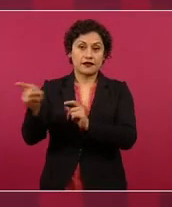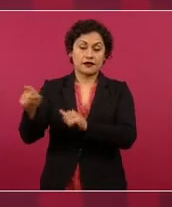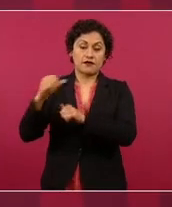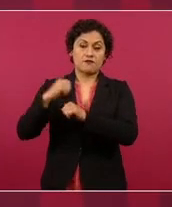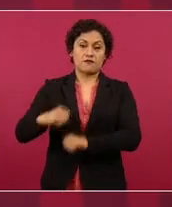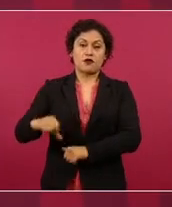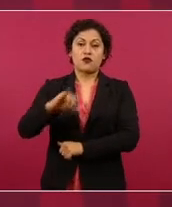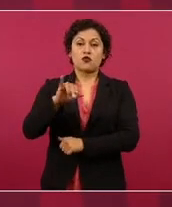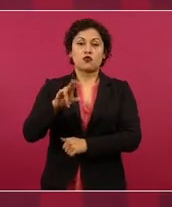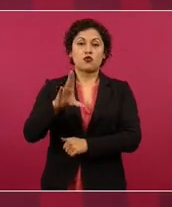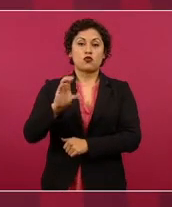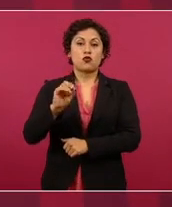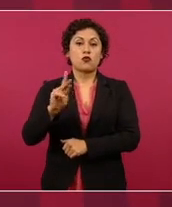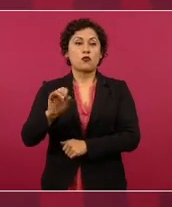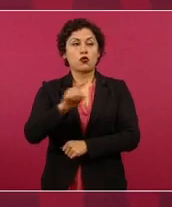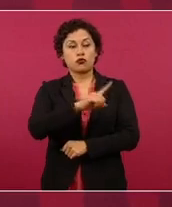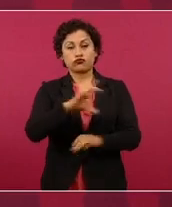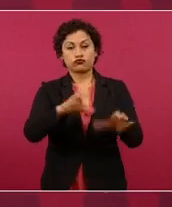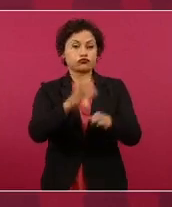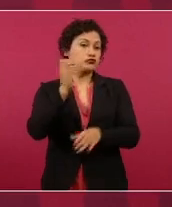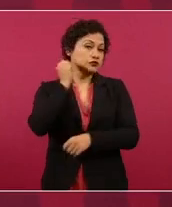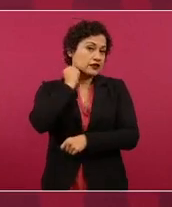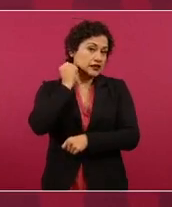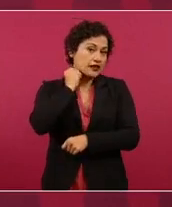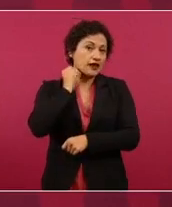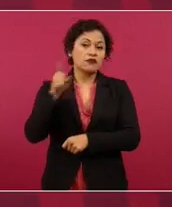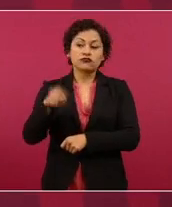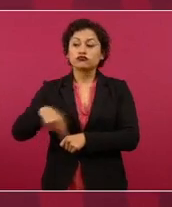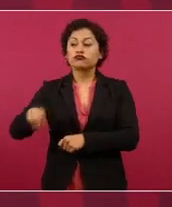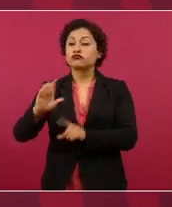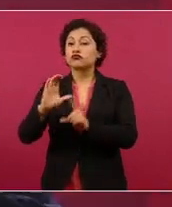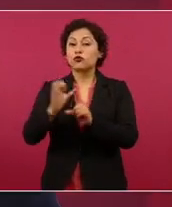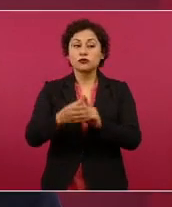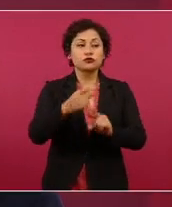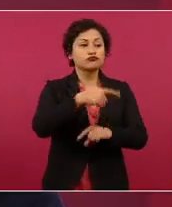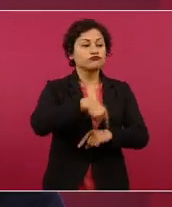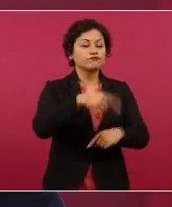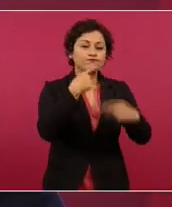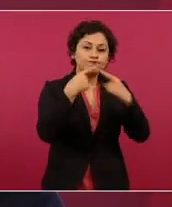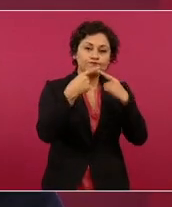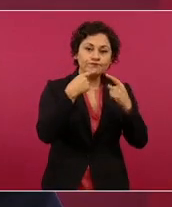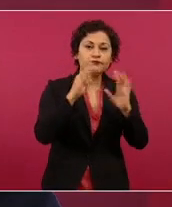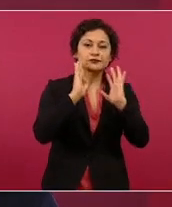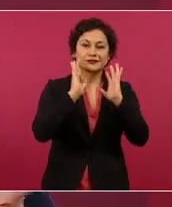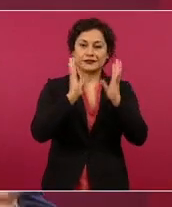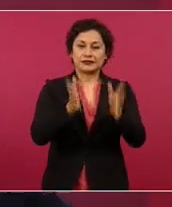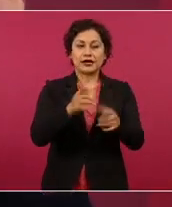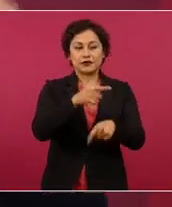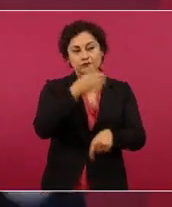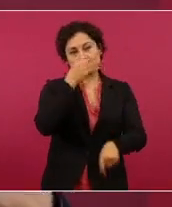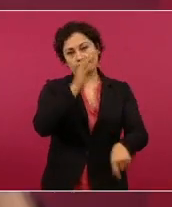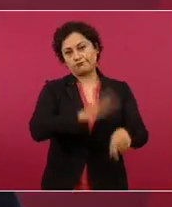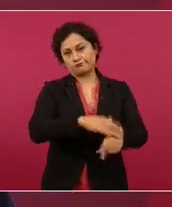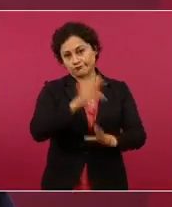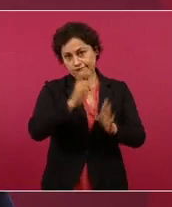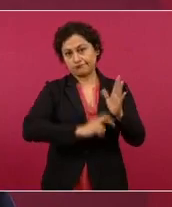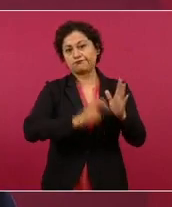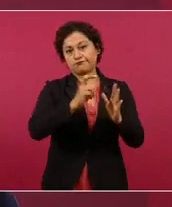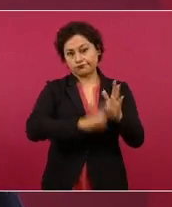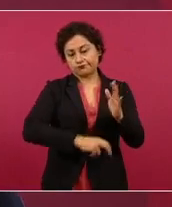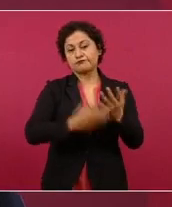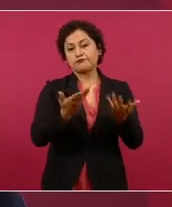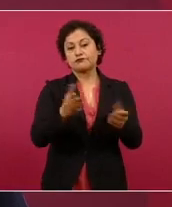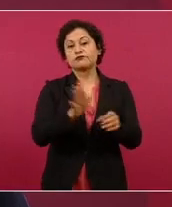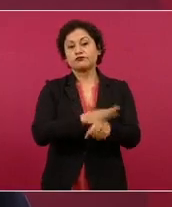Política del Senado y con los presidentes de las comisiones, y se va a hacer la modificación y regresará la